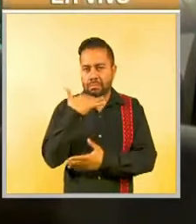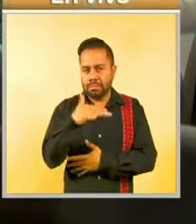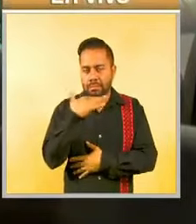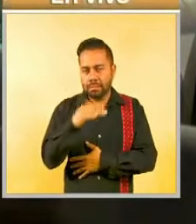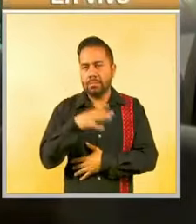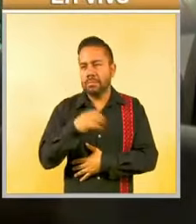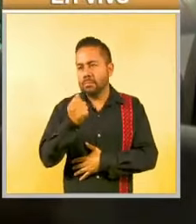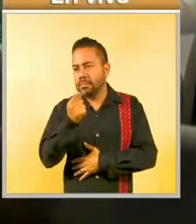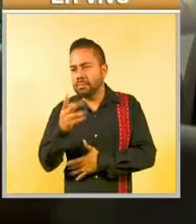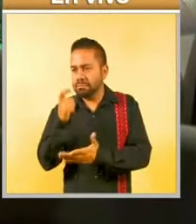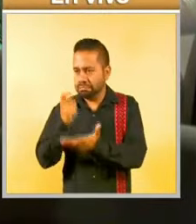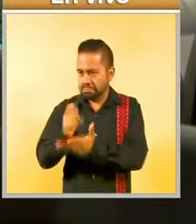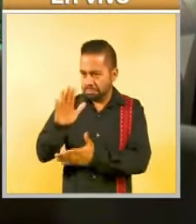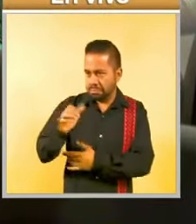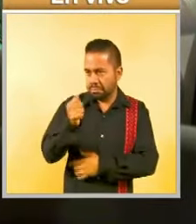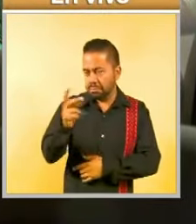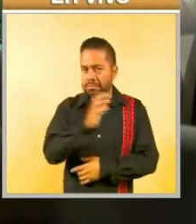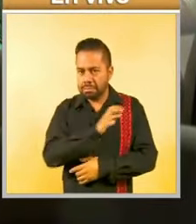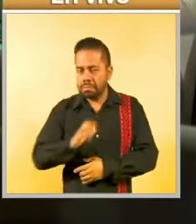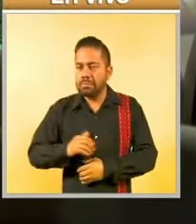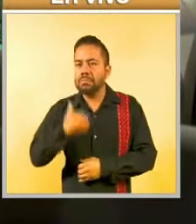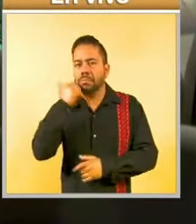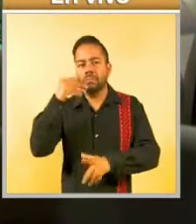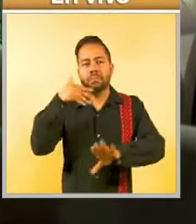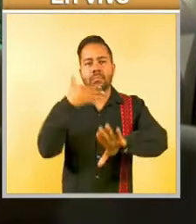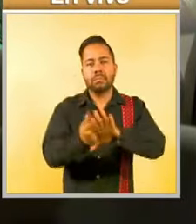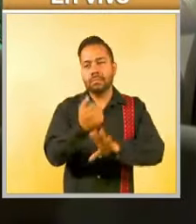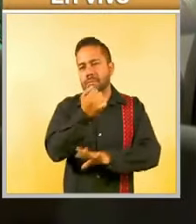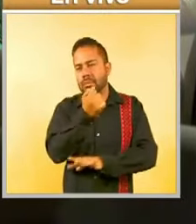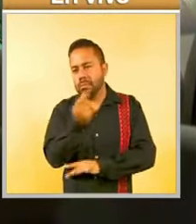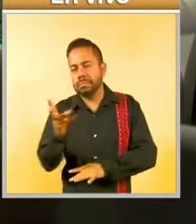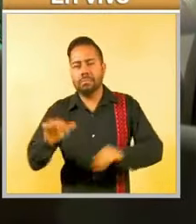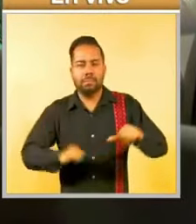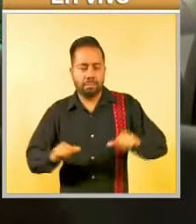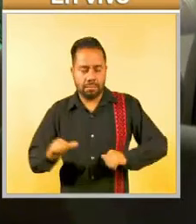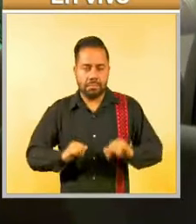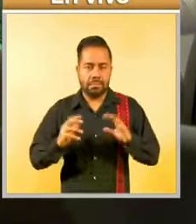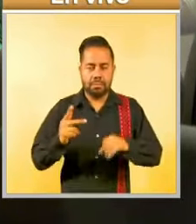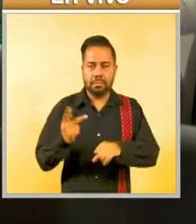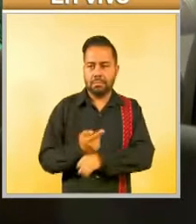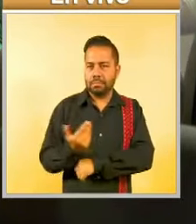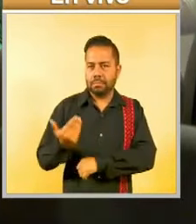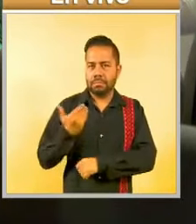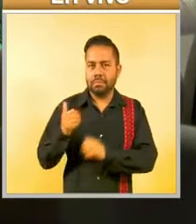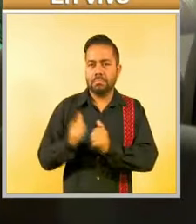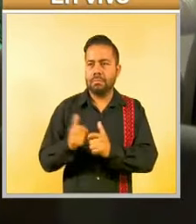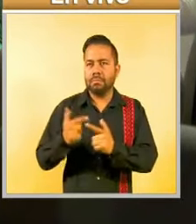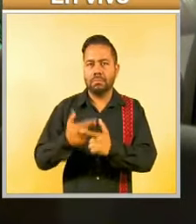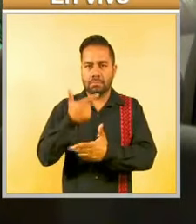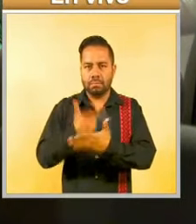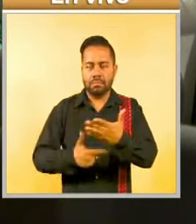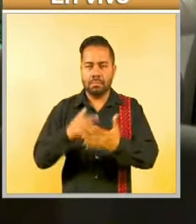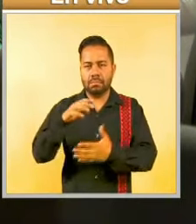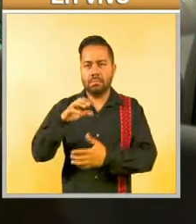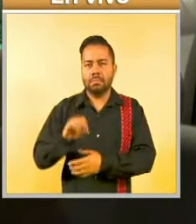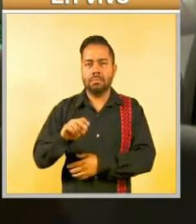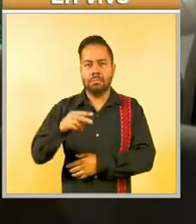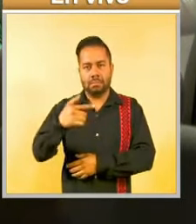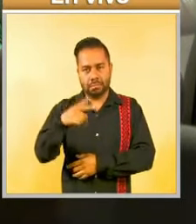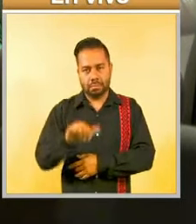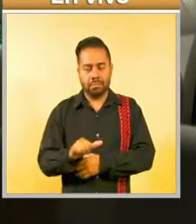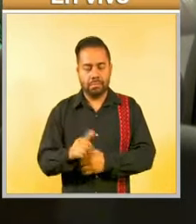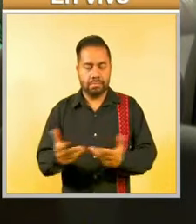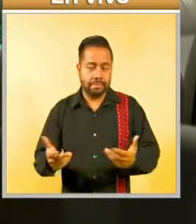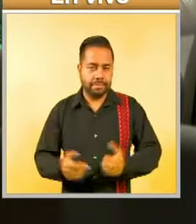algunas amenazas algunos candidatos ha habido algunas acciones lo que acaba de suceder con el contador del bogar